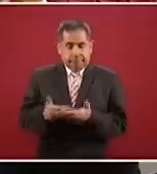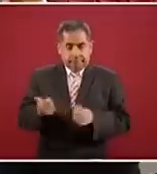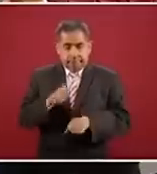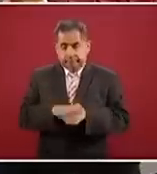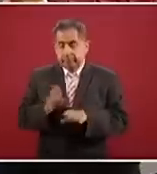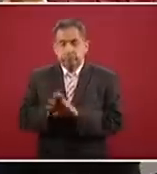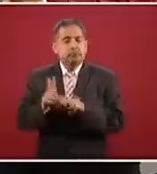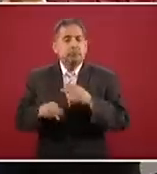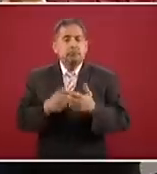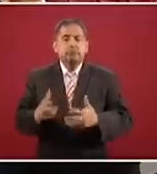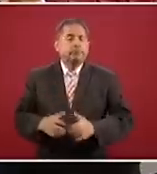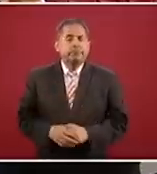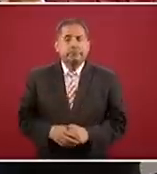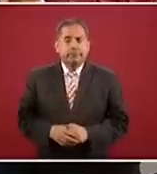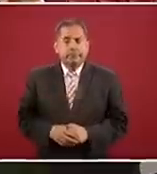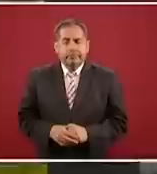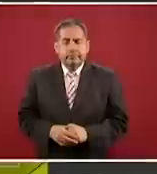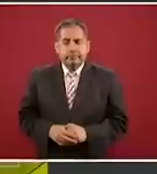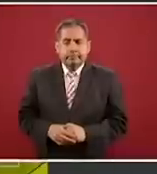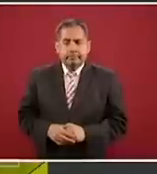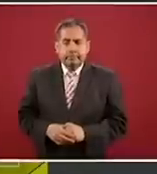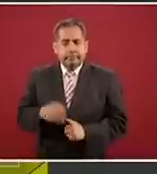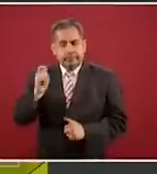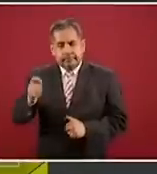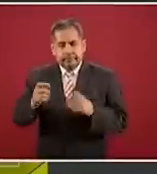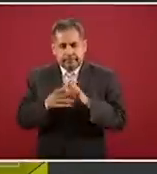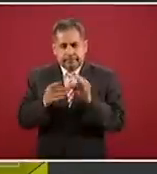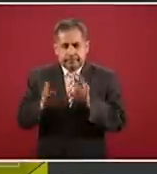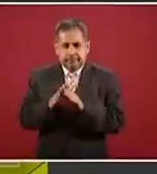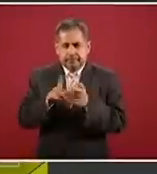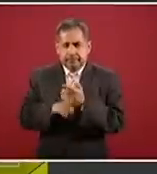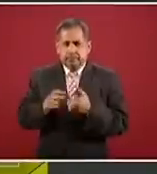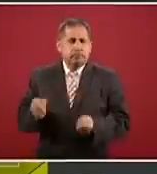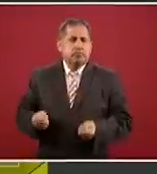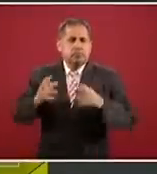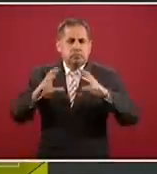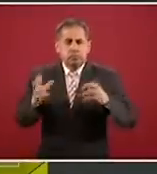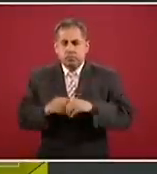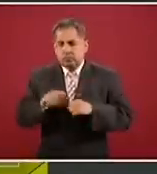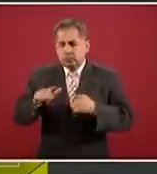administración. Tenemos en estadística general de eventos, tenemos